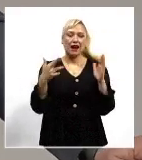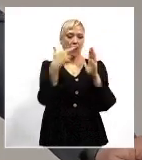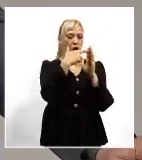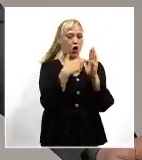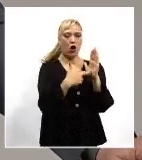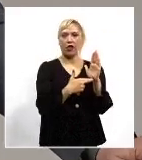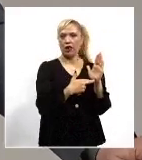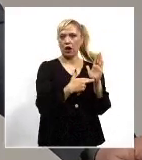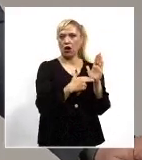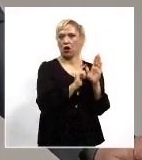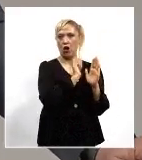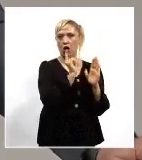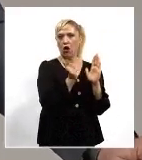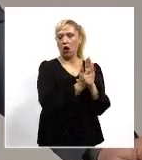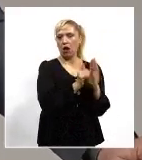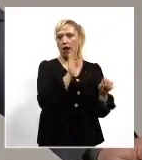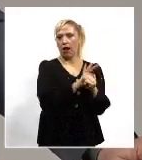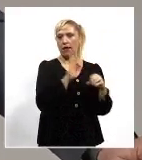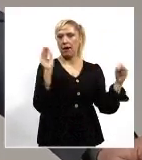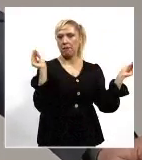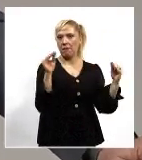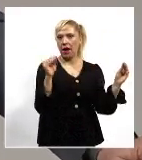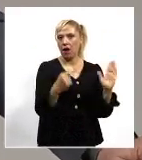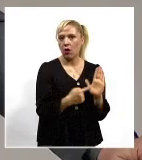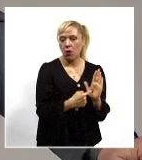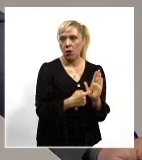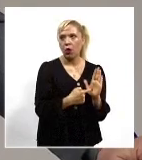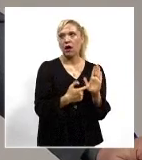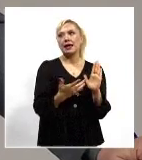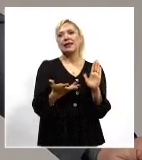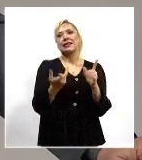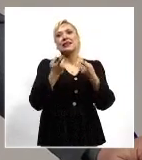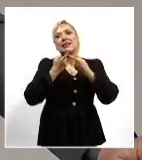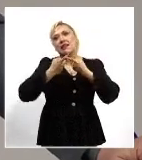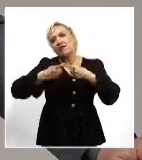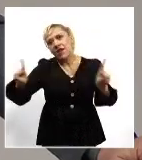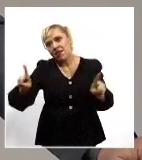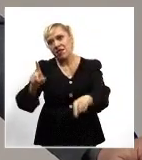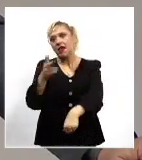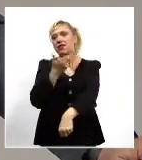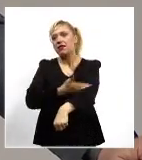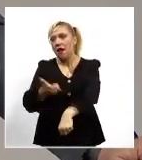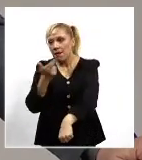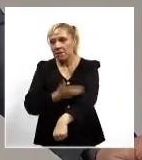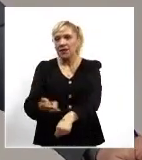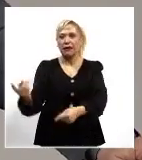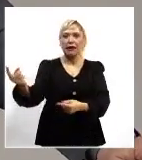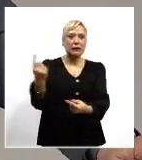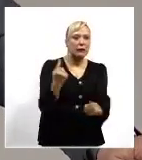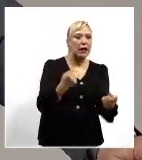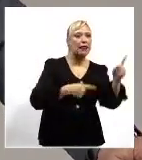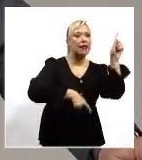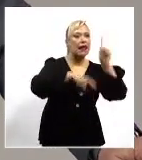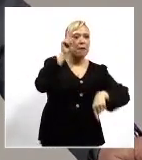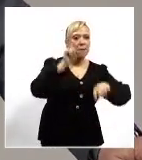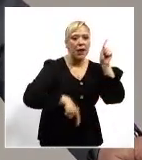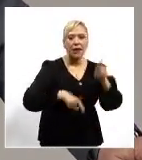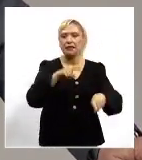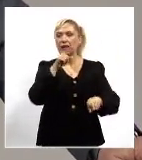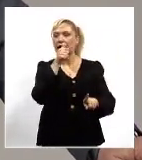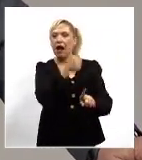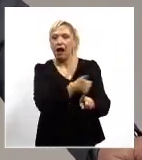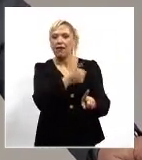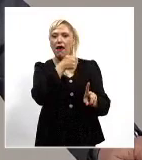como lo es la ley de amparo, un trámite distinto o un procedimiento distinto dependiendo de la